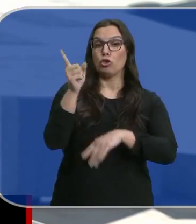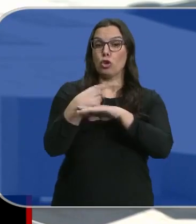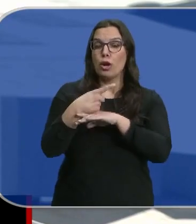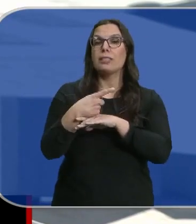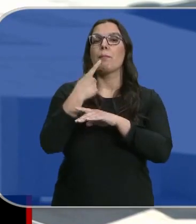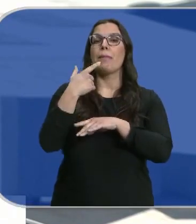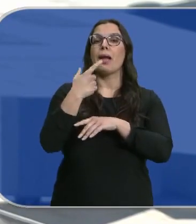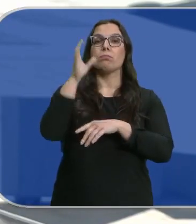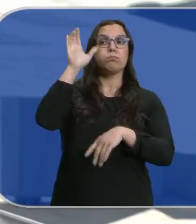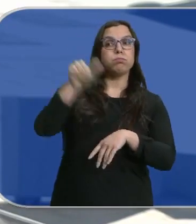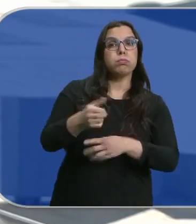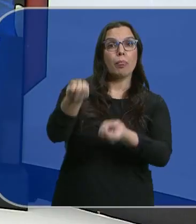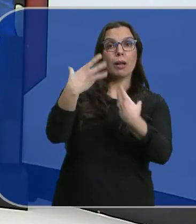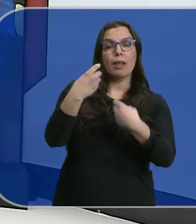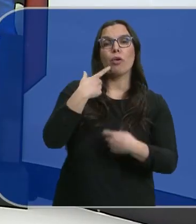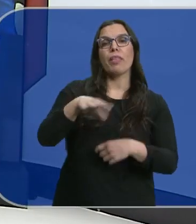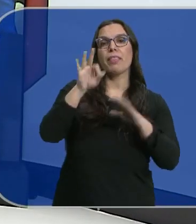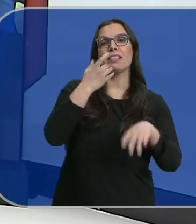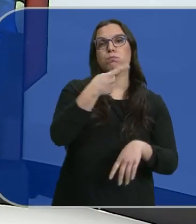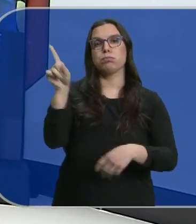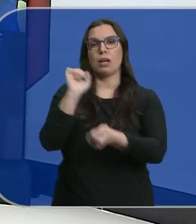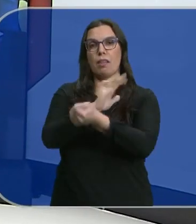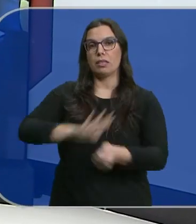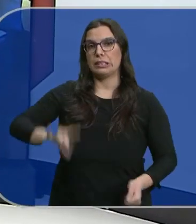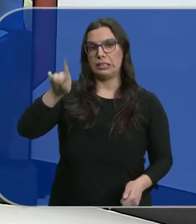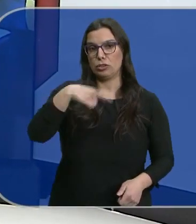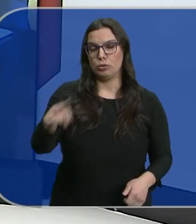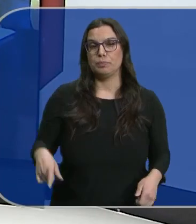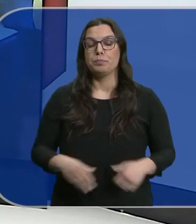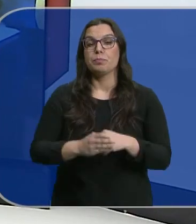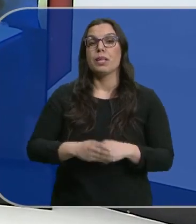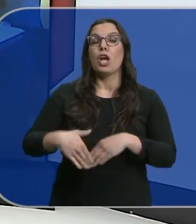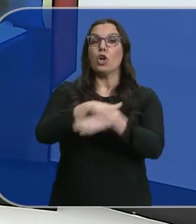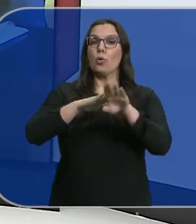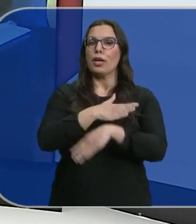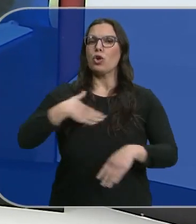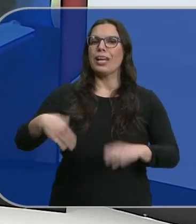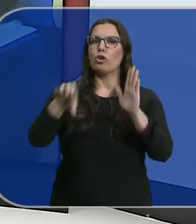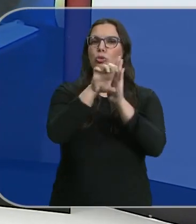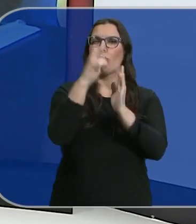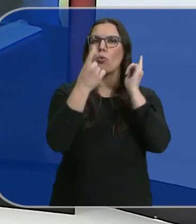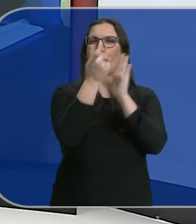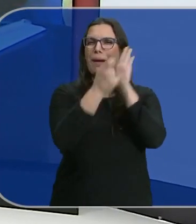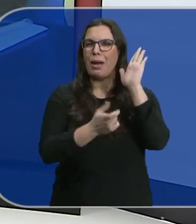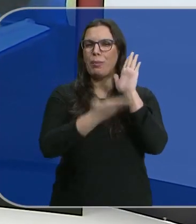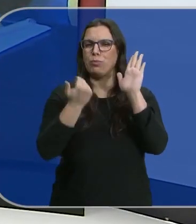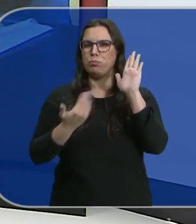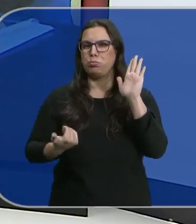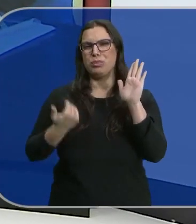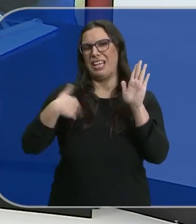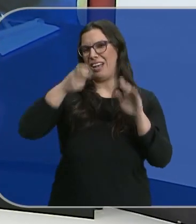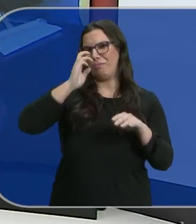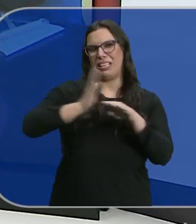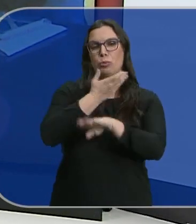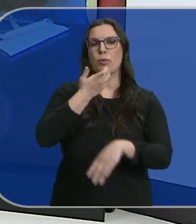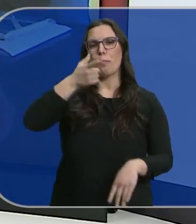prisión preventiva. El Gobierno retoma su idea de eliminar de la Constitución términos anacrónicos como la palabra disminuido.